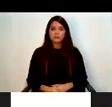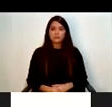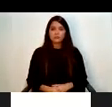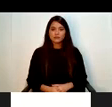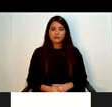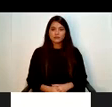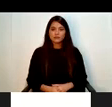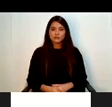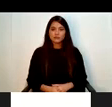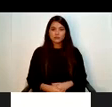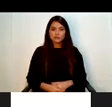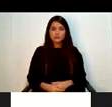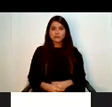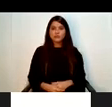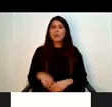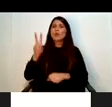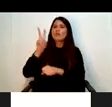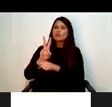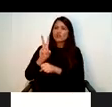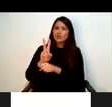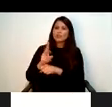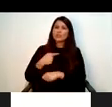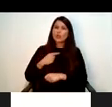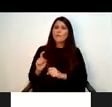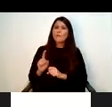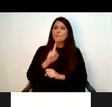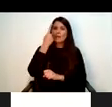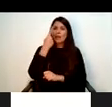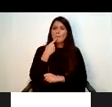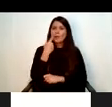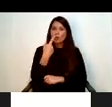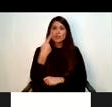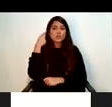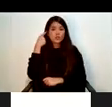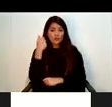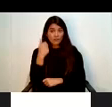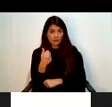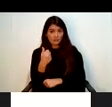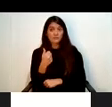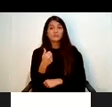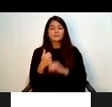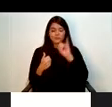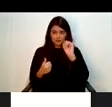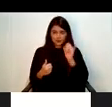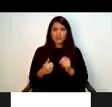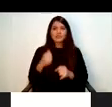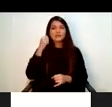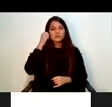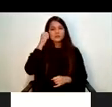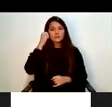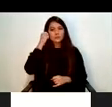Ya, profesora María Paz, voy con la pregunta número 1. ¿Se escucha bien, cierto? Sí, muy bien.